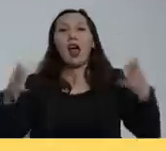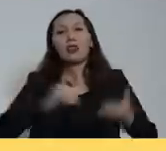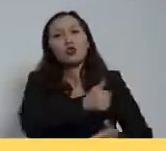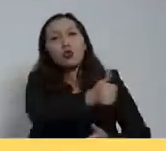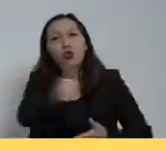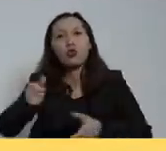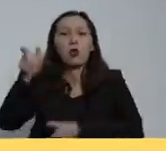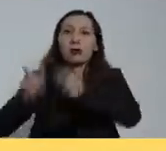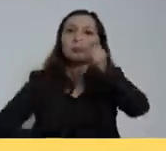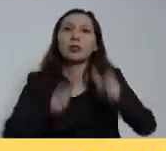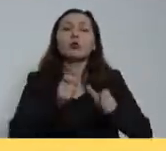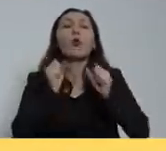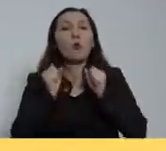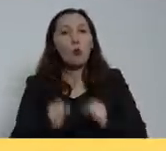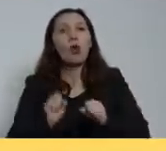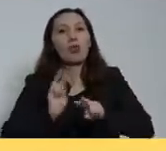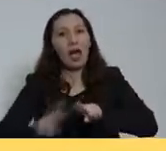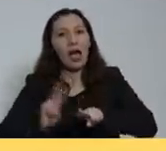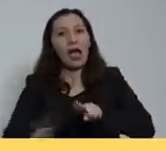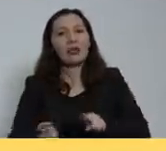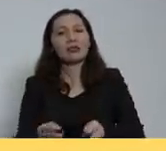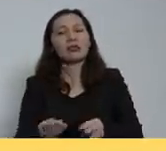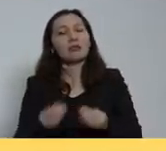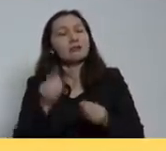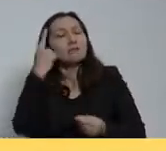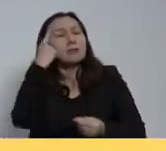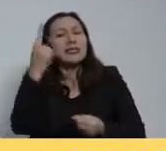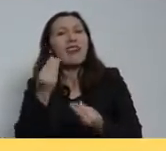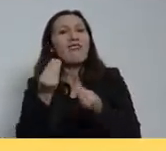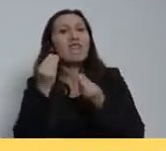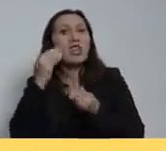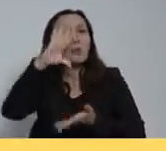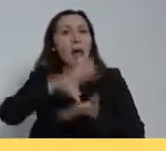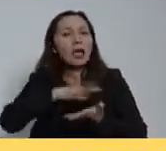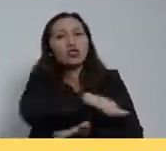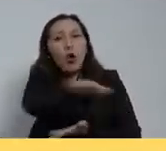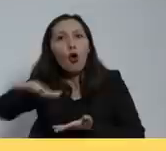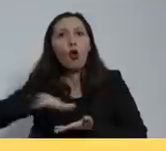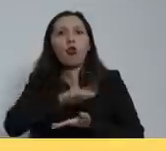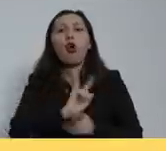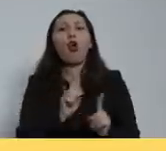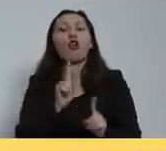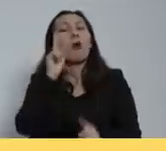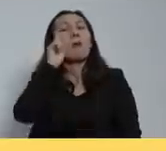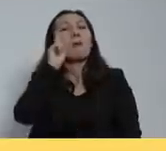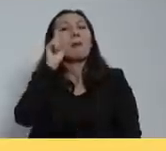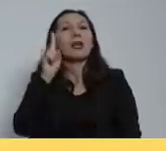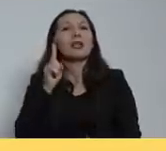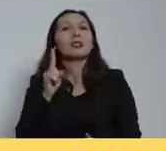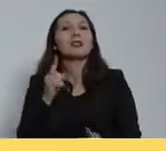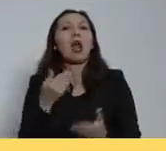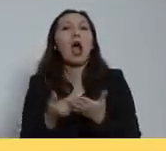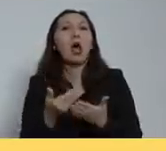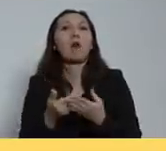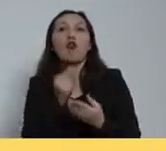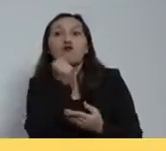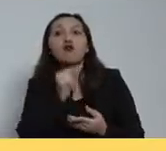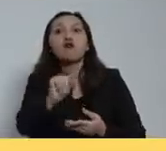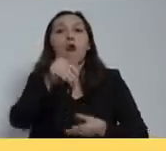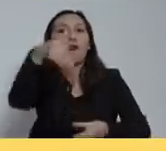todos nuestros actores para actuar pensando en el bien del país y no en un proceso